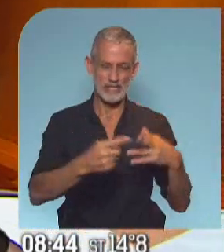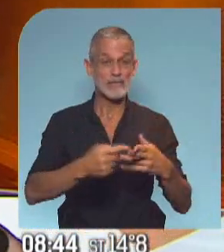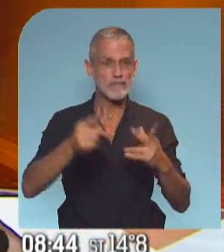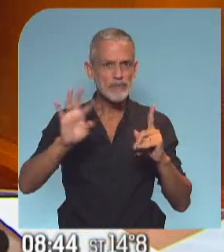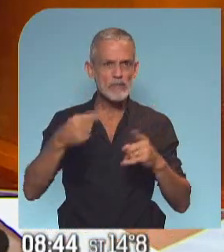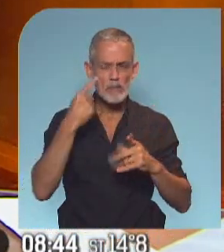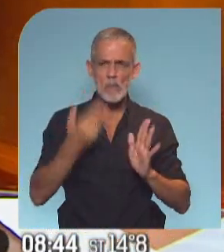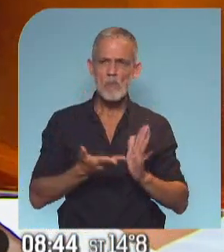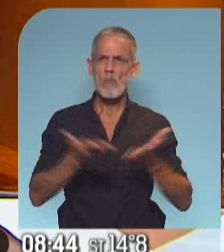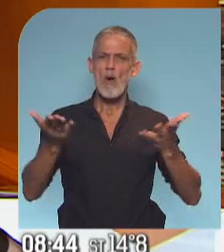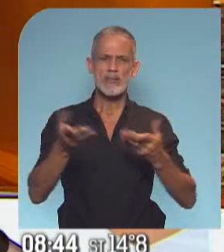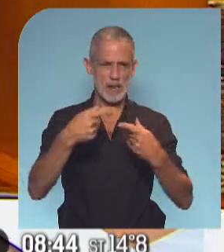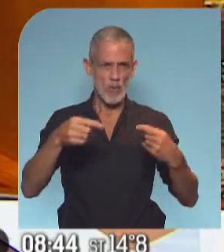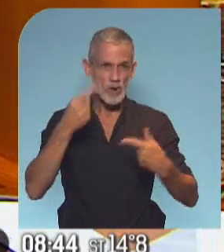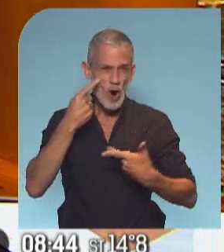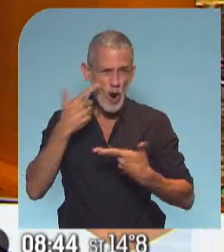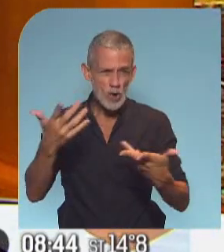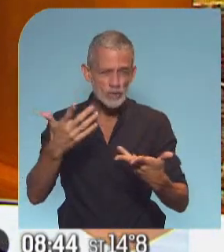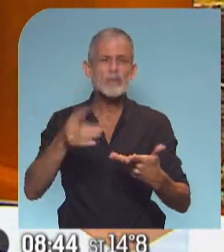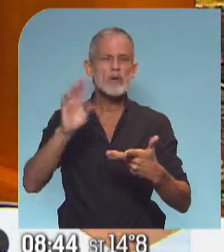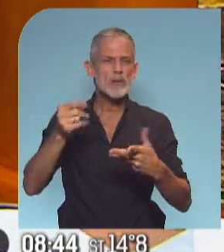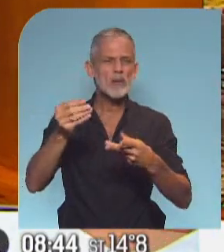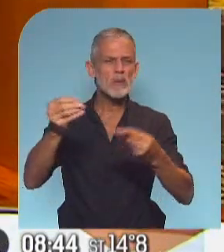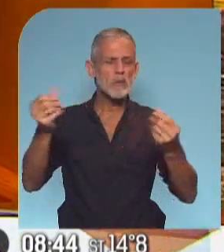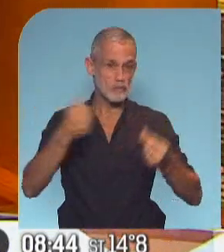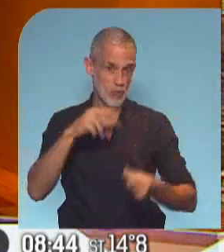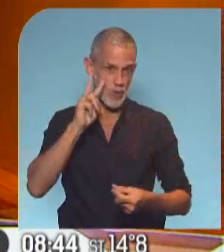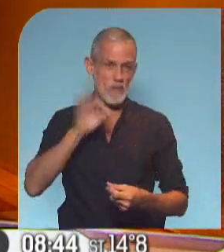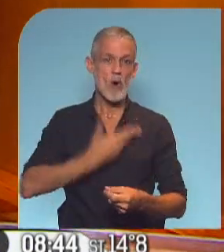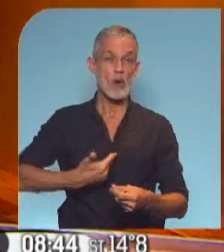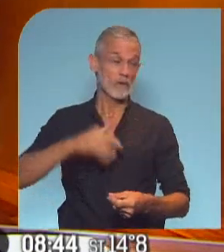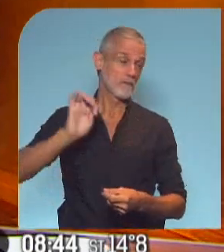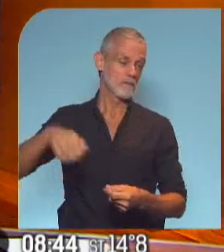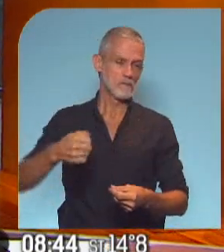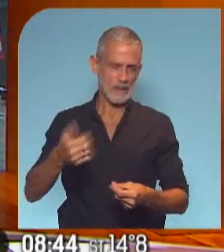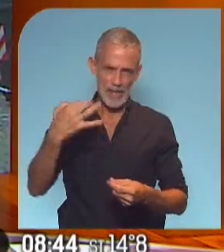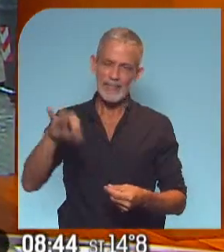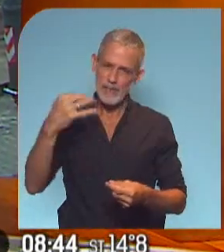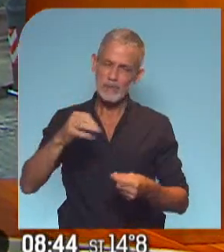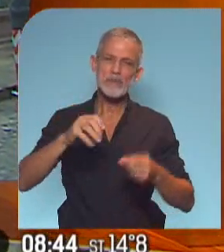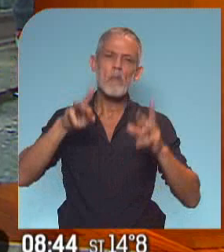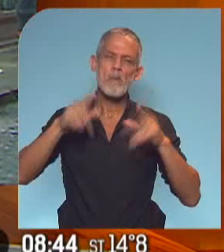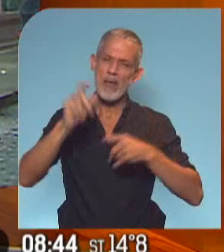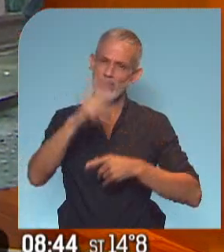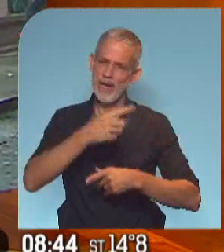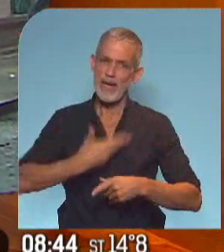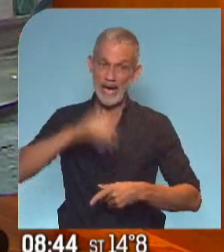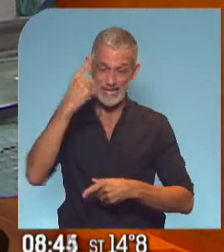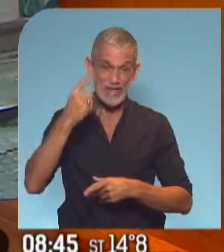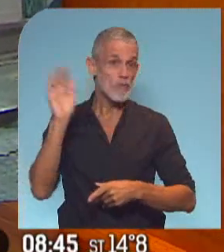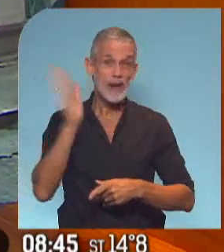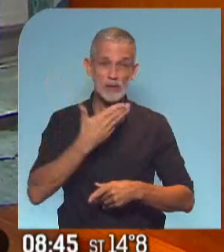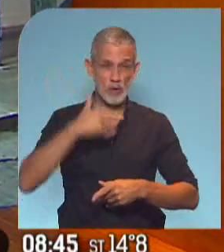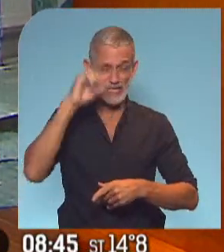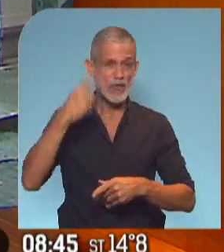otra situación que es conocida pero también es invisible a veces para muchos gobiernos y que debería ser una política de estado para todos los estados